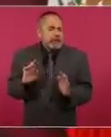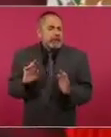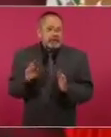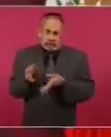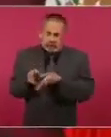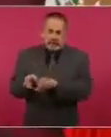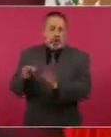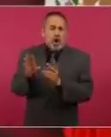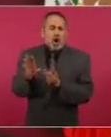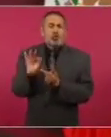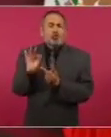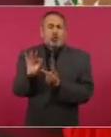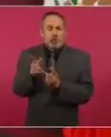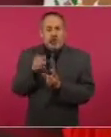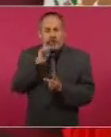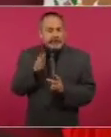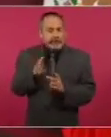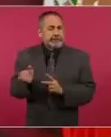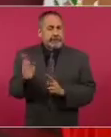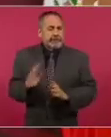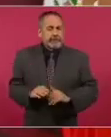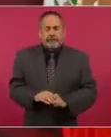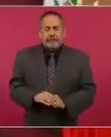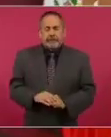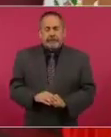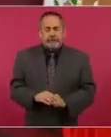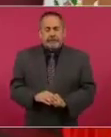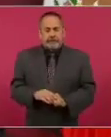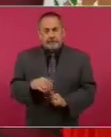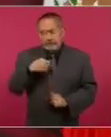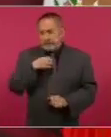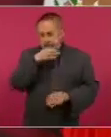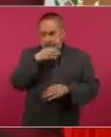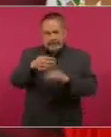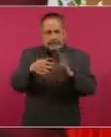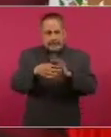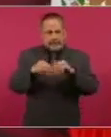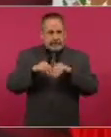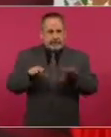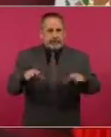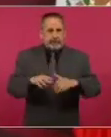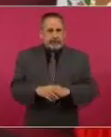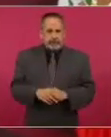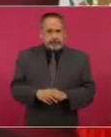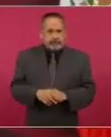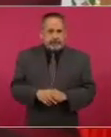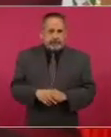esa posibilidad. Quería yo darlo a conocer.